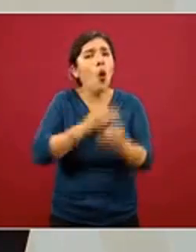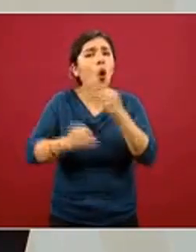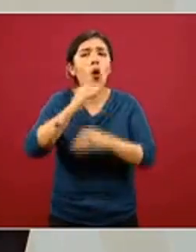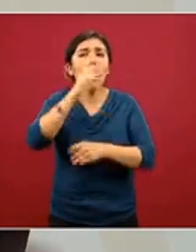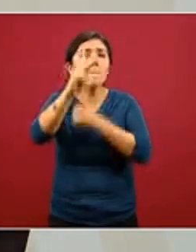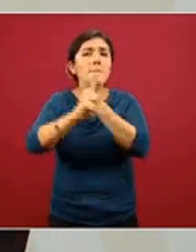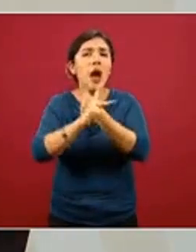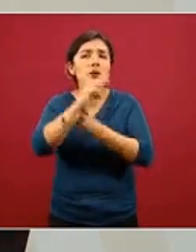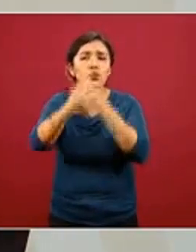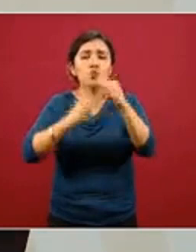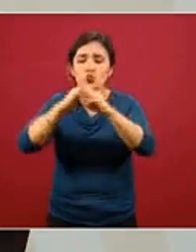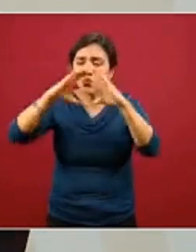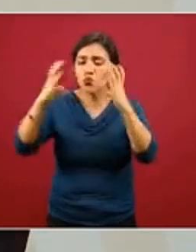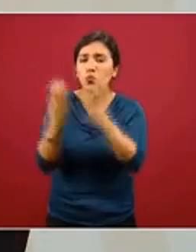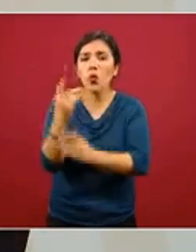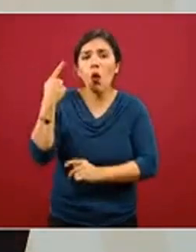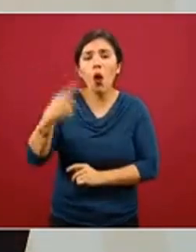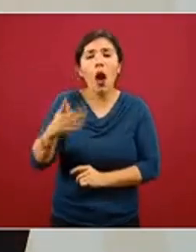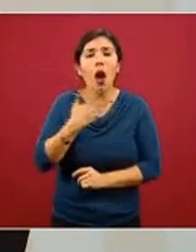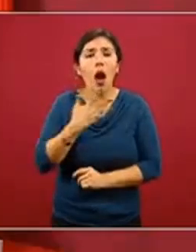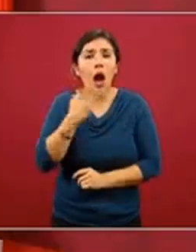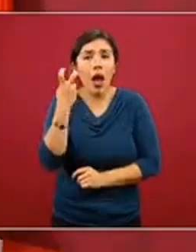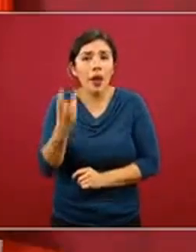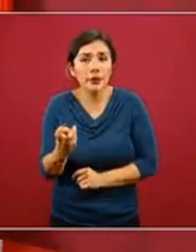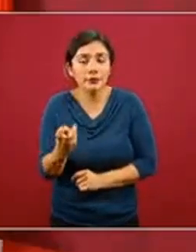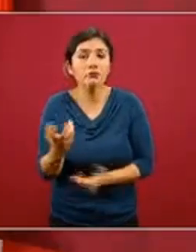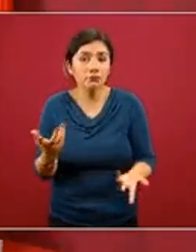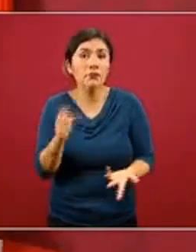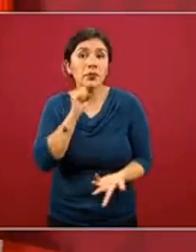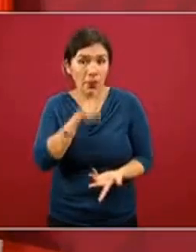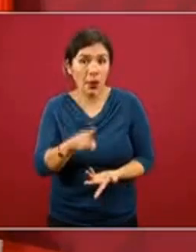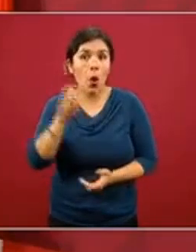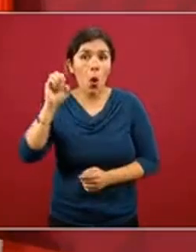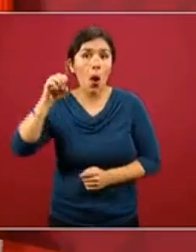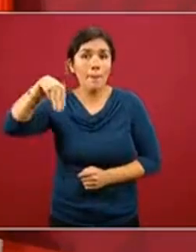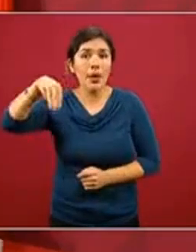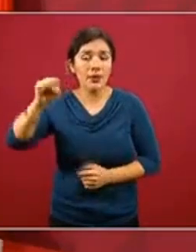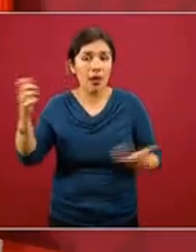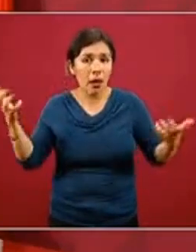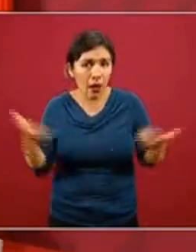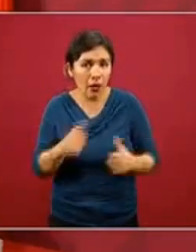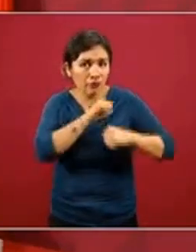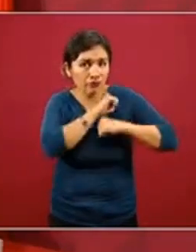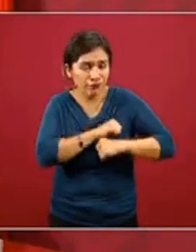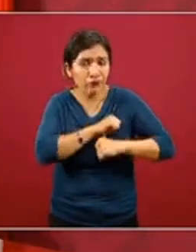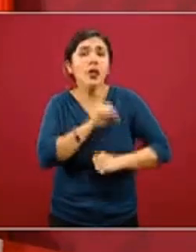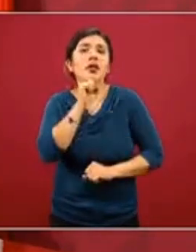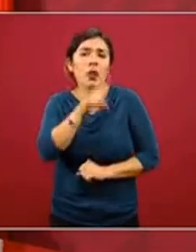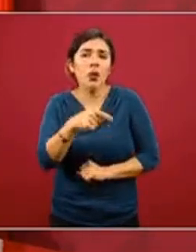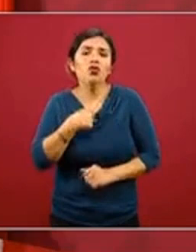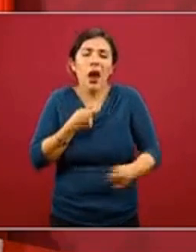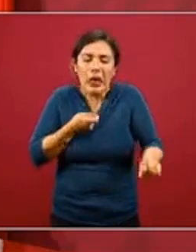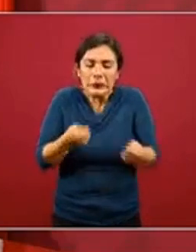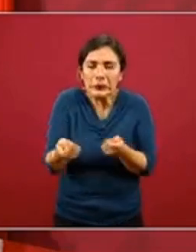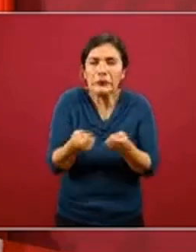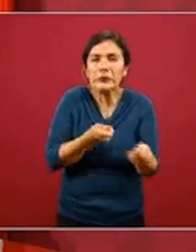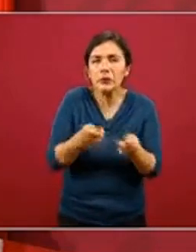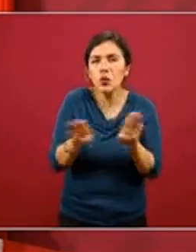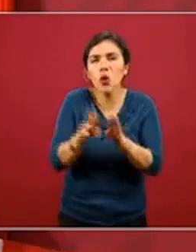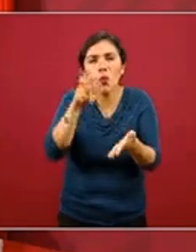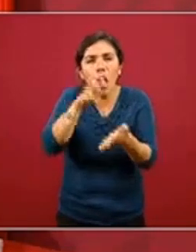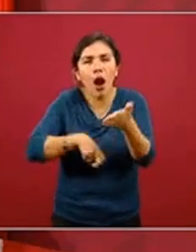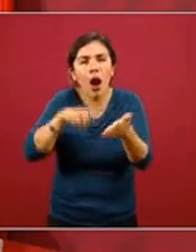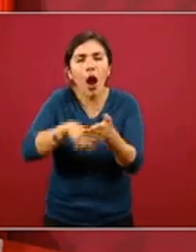los países que tenemos este recurso, y lo hace también la Organización Mundial de la Salud, y entonces vamos ajustando